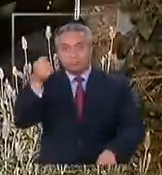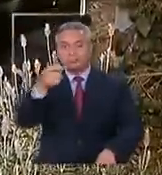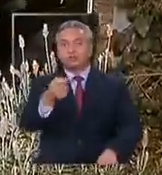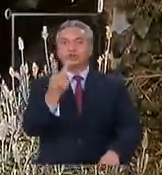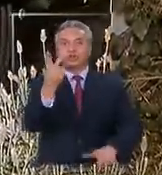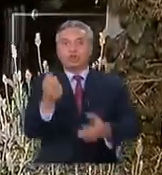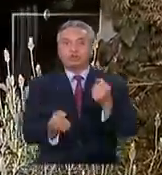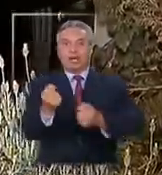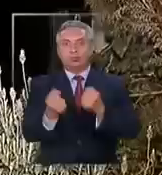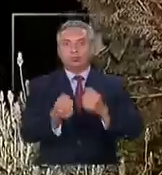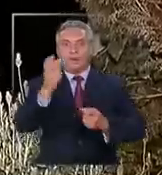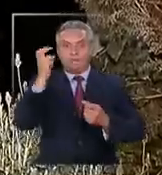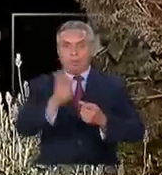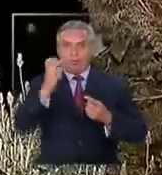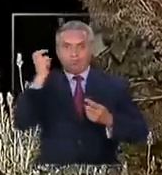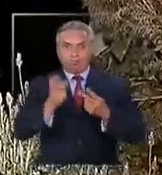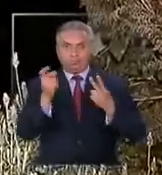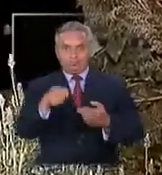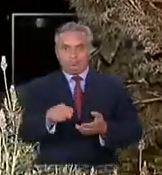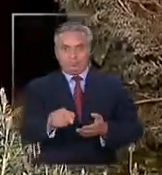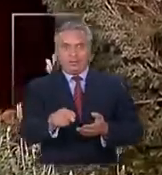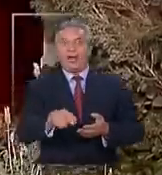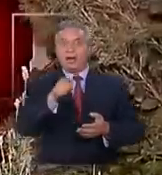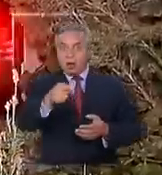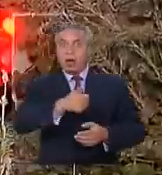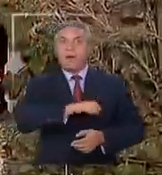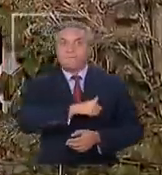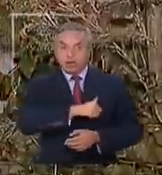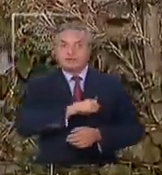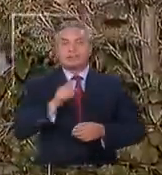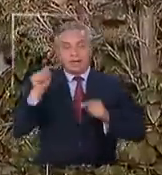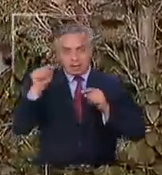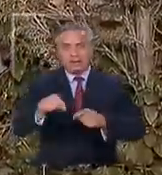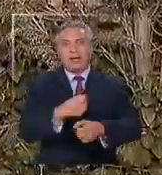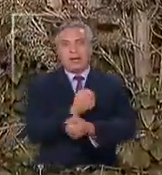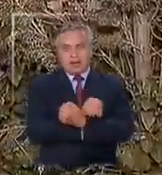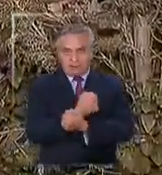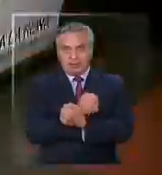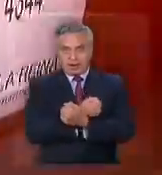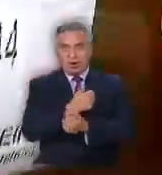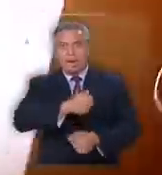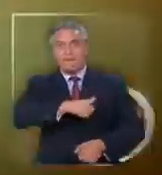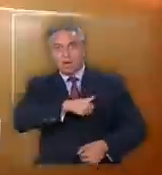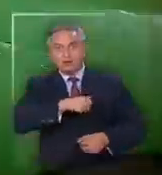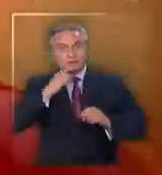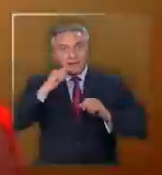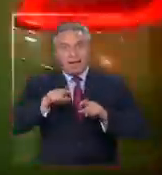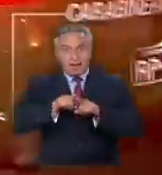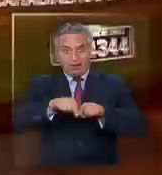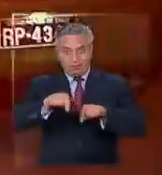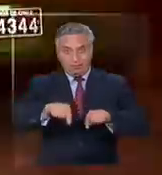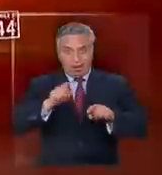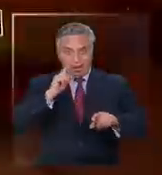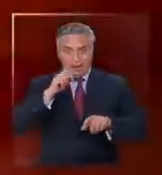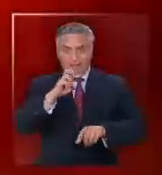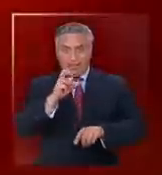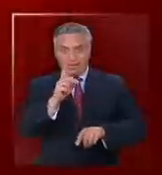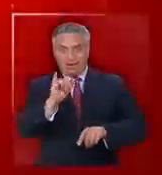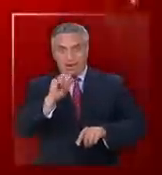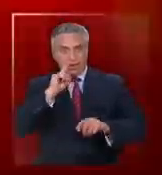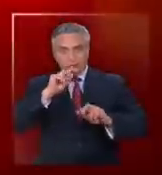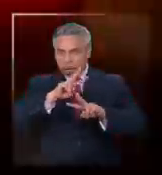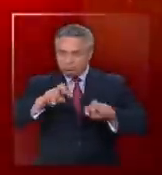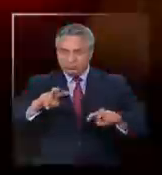dos vehículos de este lugar. Efectivos policiales de carabineros de la Policía de Investigaciones hasta ahora están trabajando